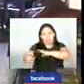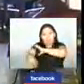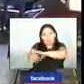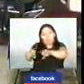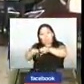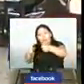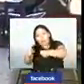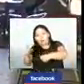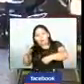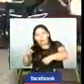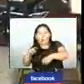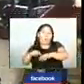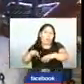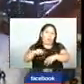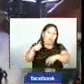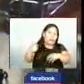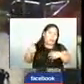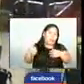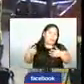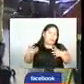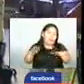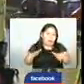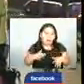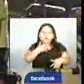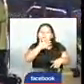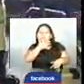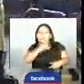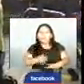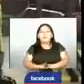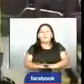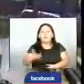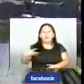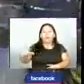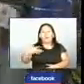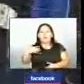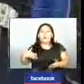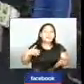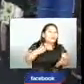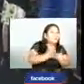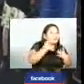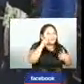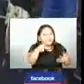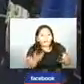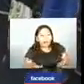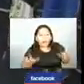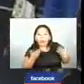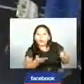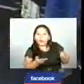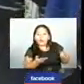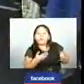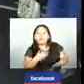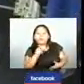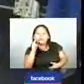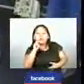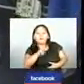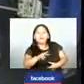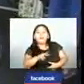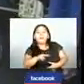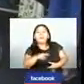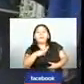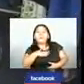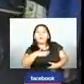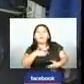y una laceración a nivel mandibular. Nos desplazamos hacia el lugar a ayudar a... bueno, ya se presentó